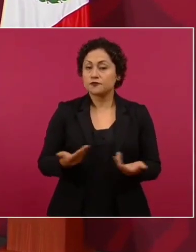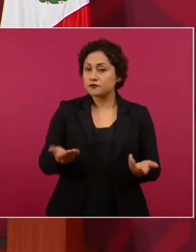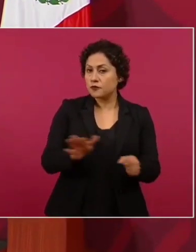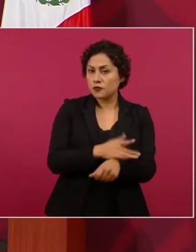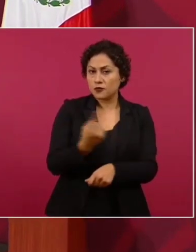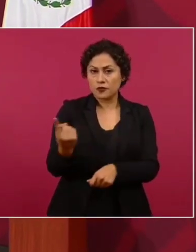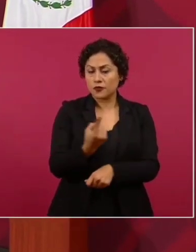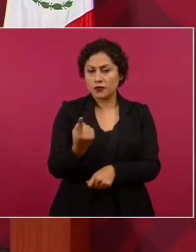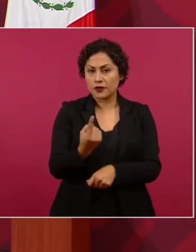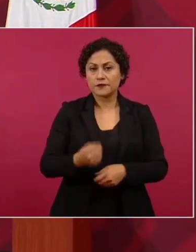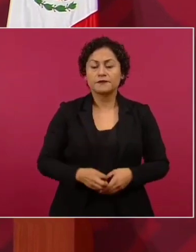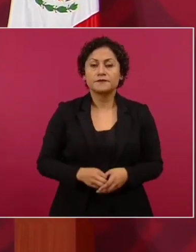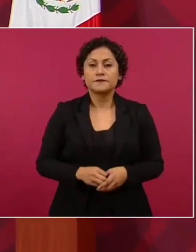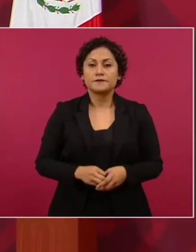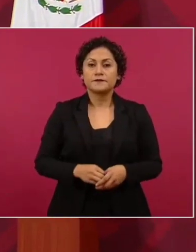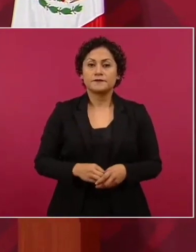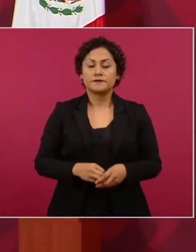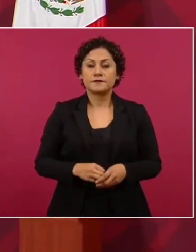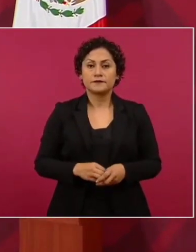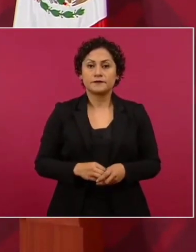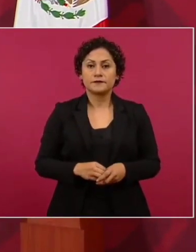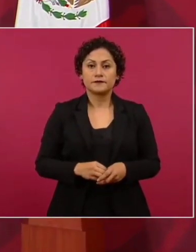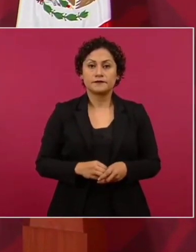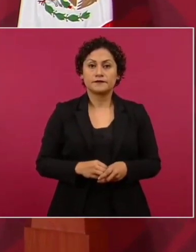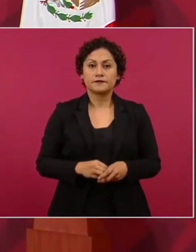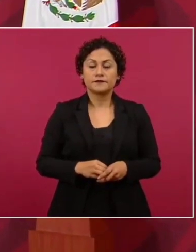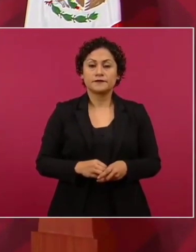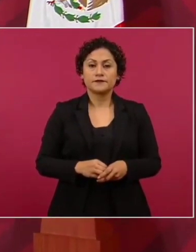porque habían